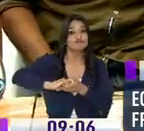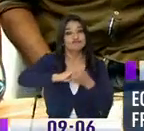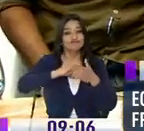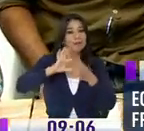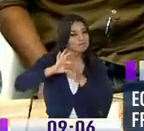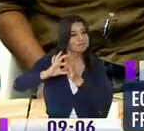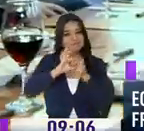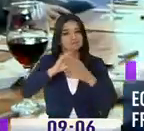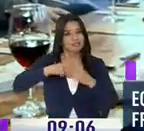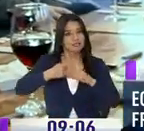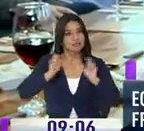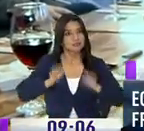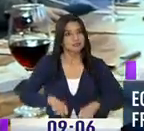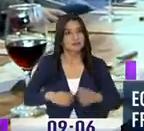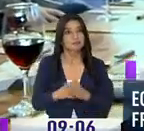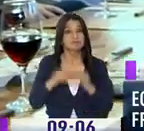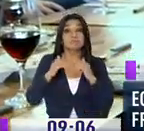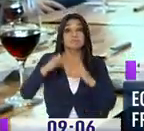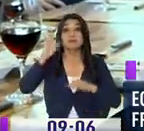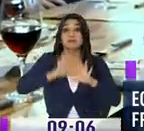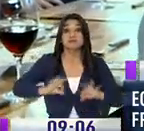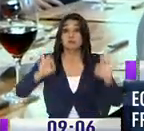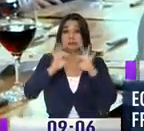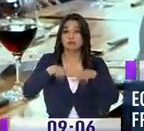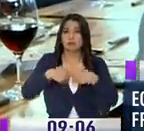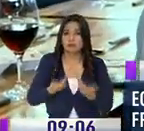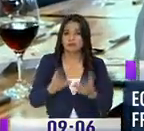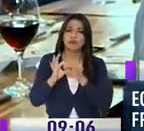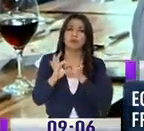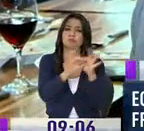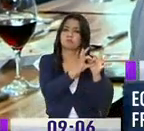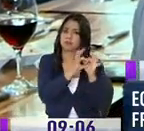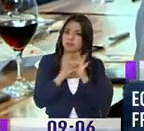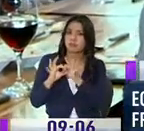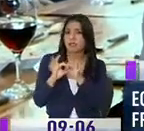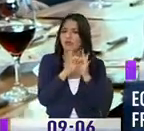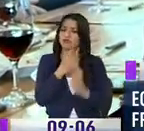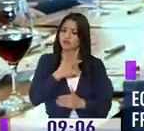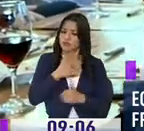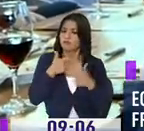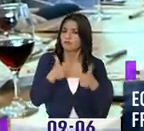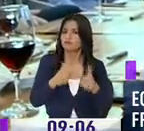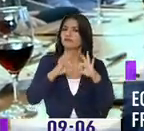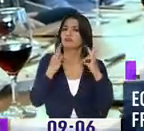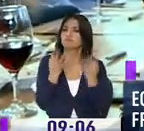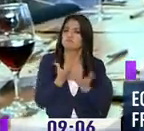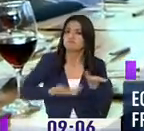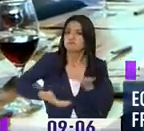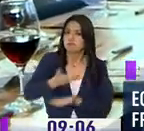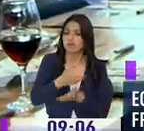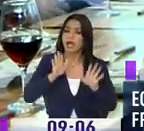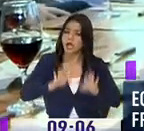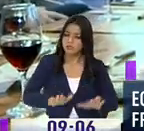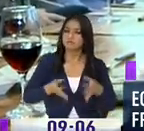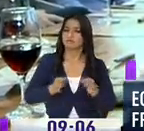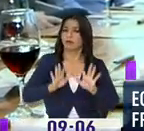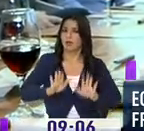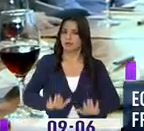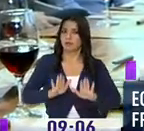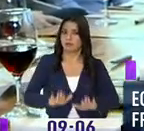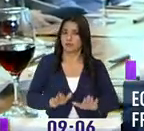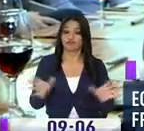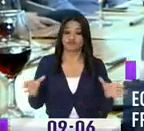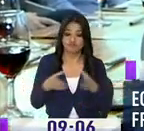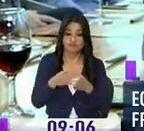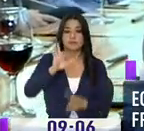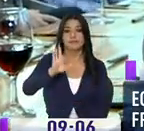se fortalecen. Y lo más importante es ese compañerismo y pasarlo en familia precisamente. Y esta es la forma como quienes